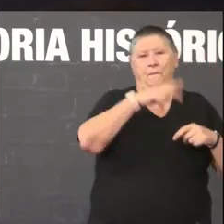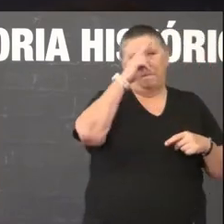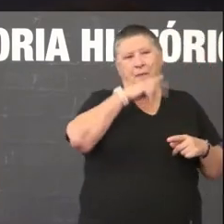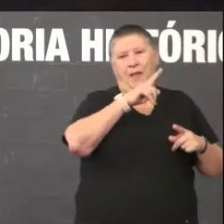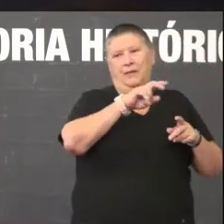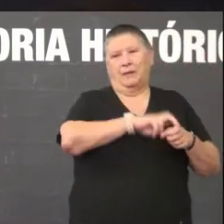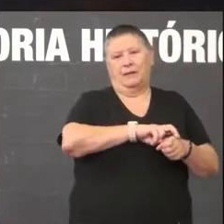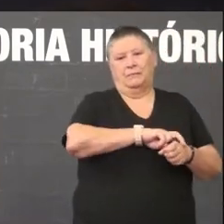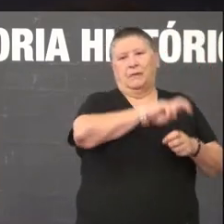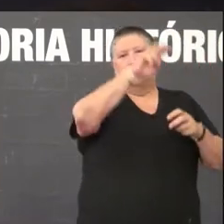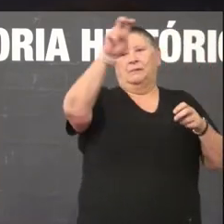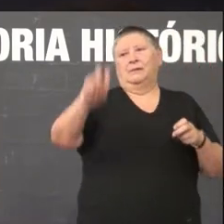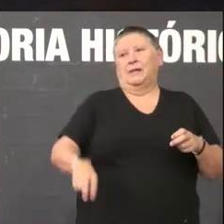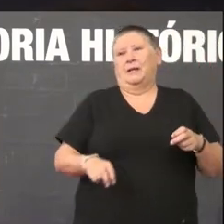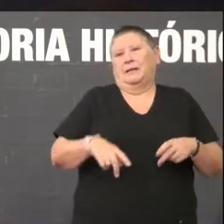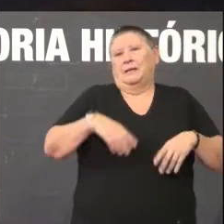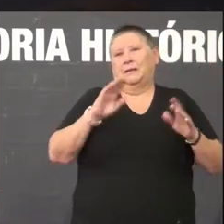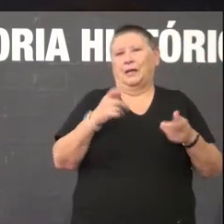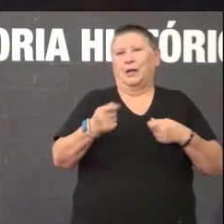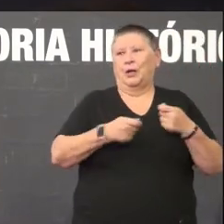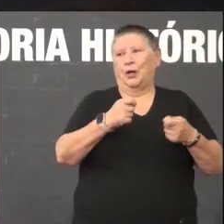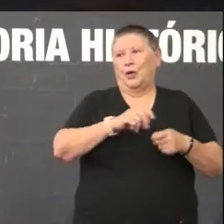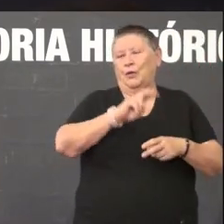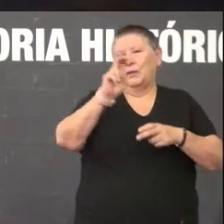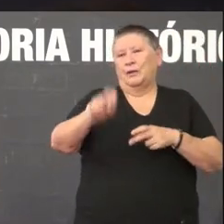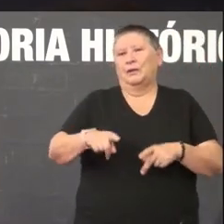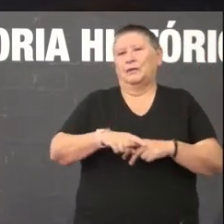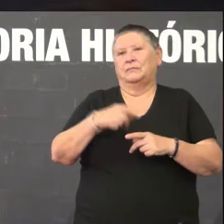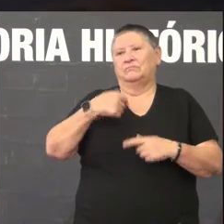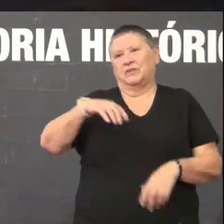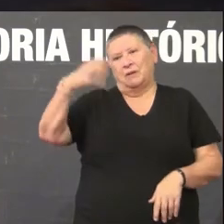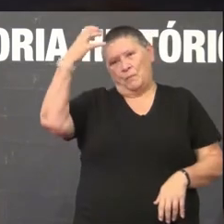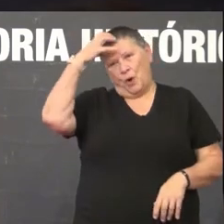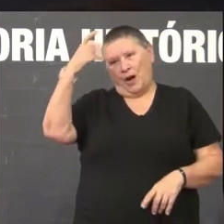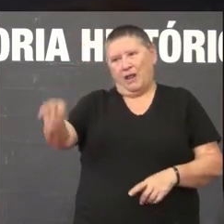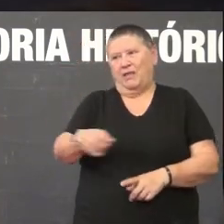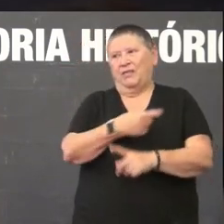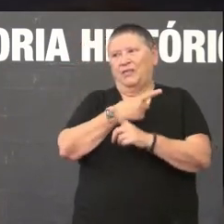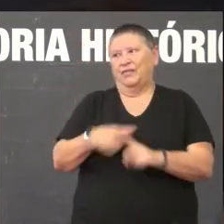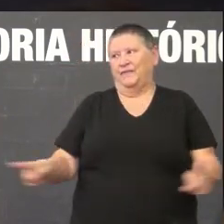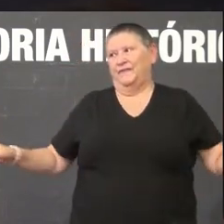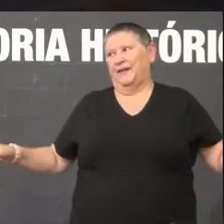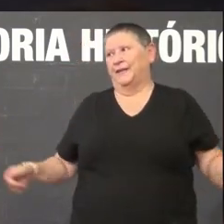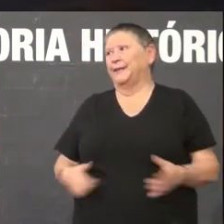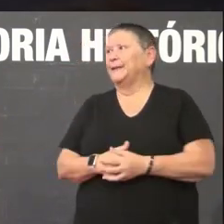salta o chollo e instaura unha monarquía diferente.